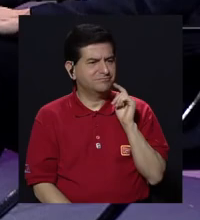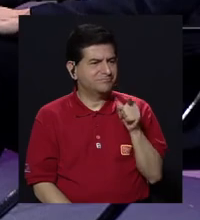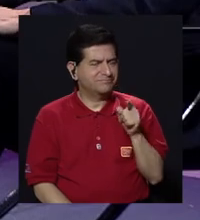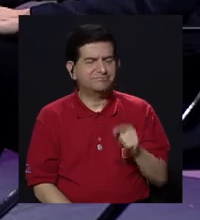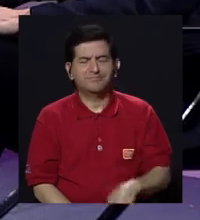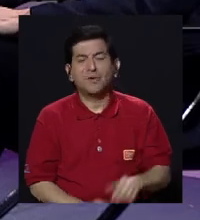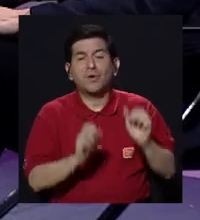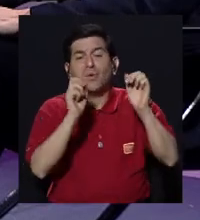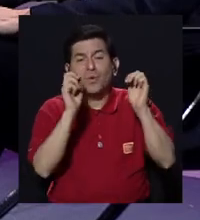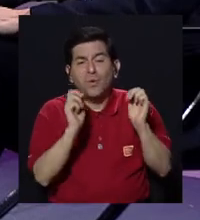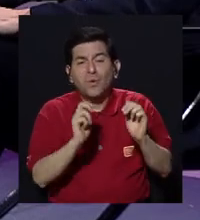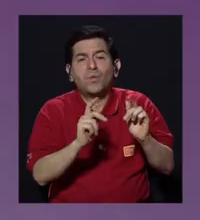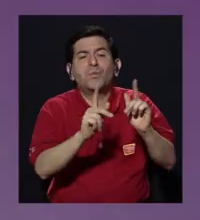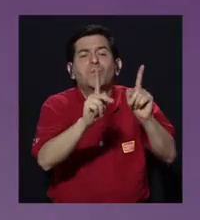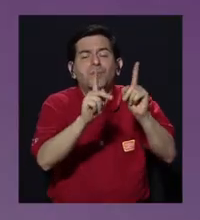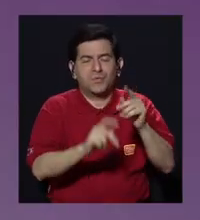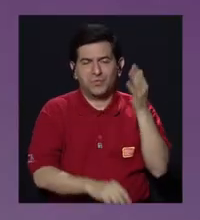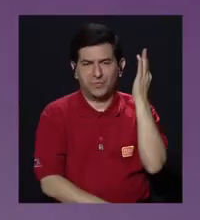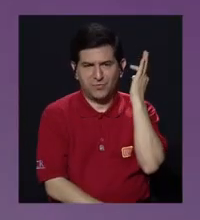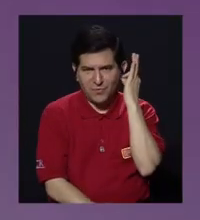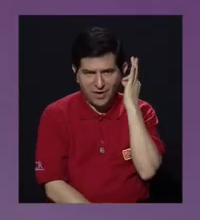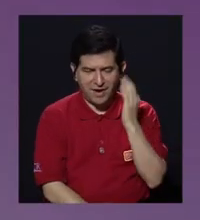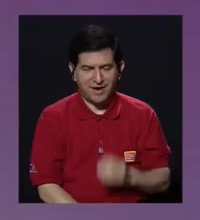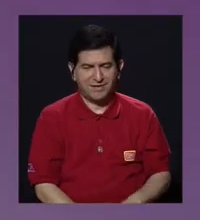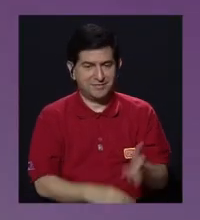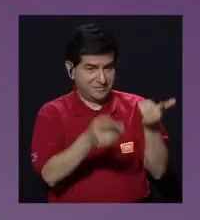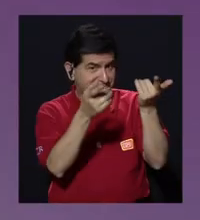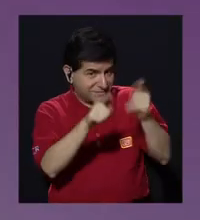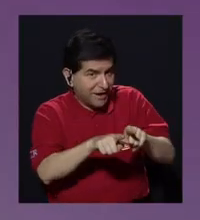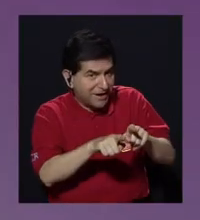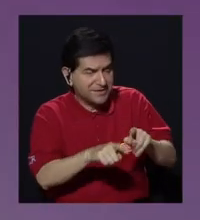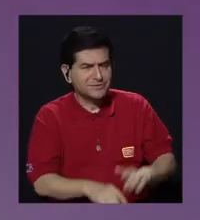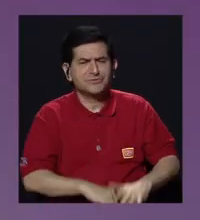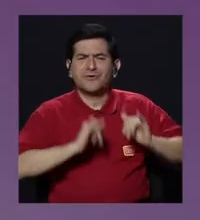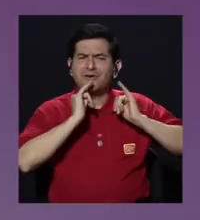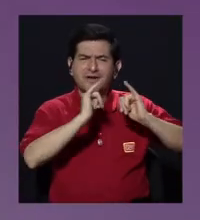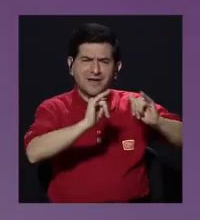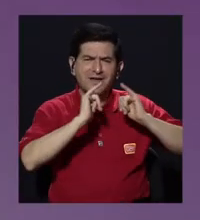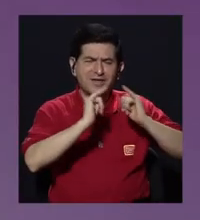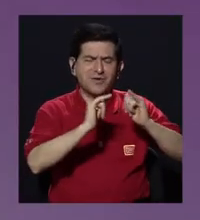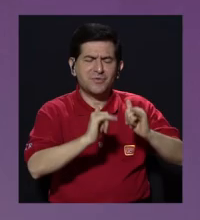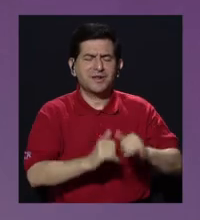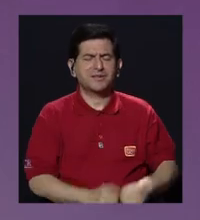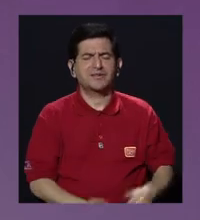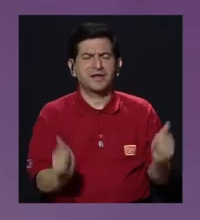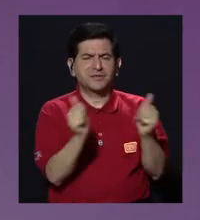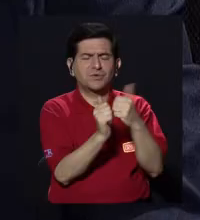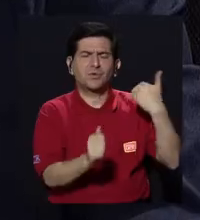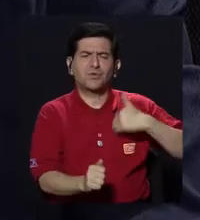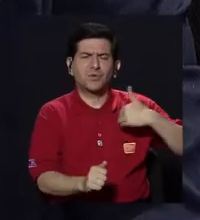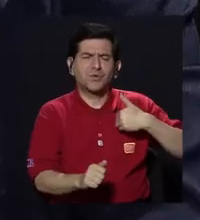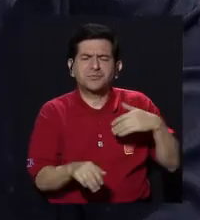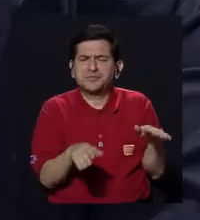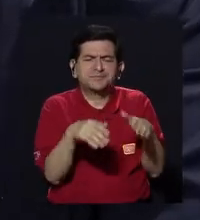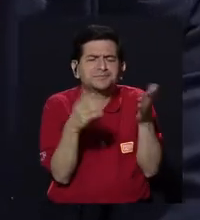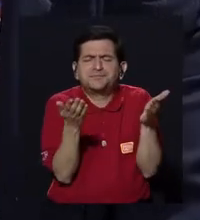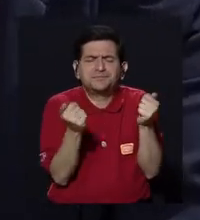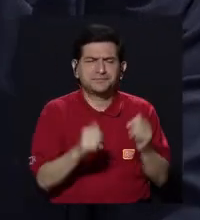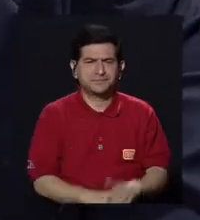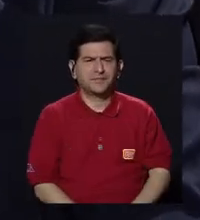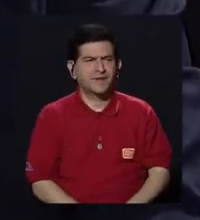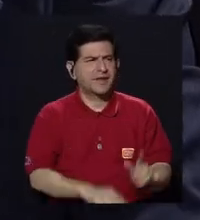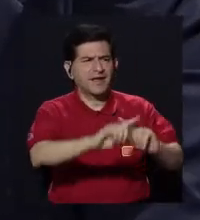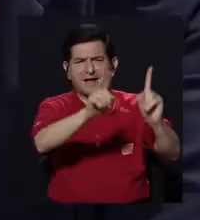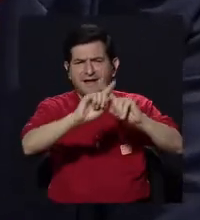de la posibilidad de que las mujeres en este caso tengan una igualdad con respecto a los hombres? Bueno,